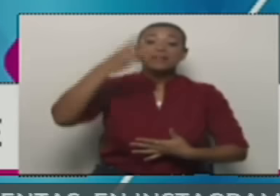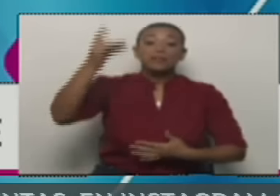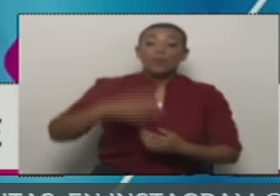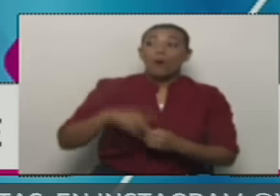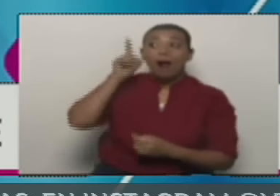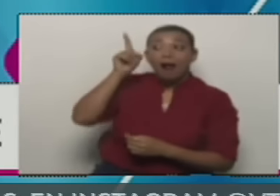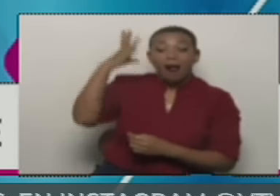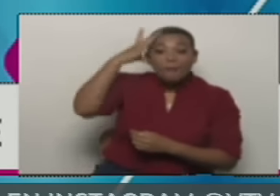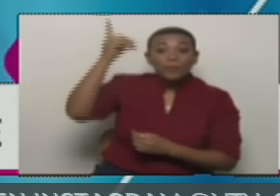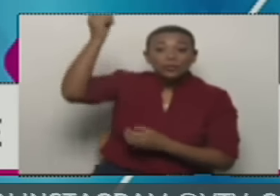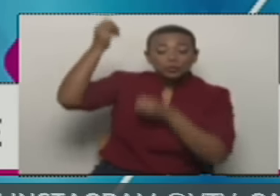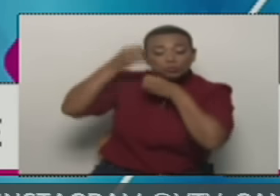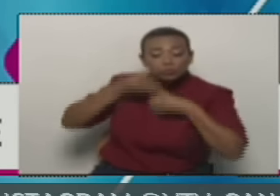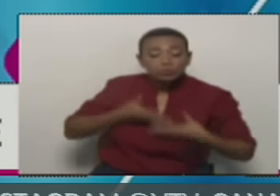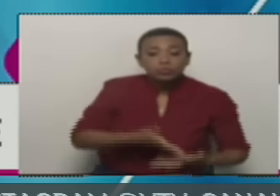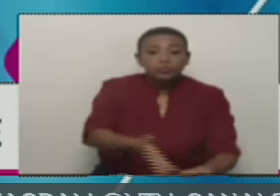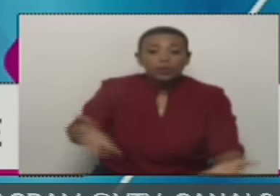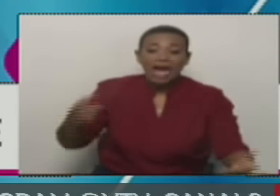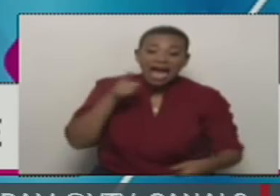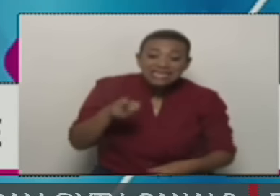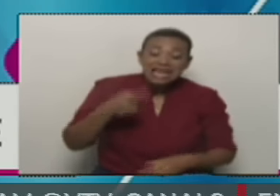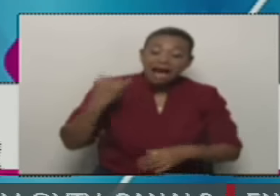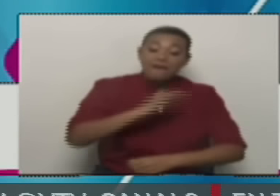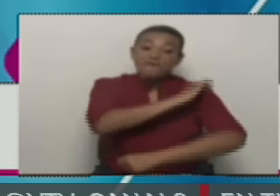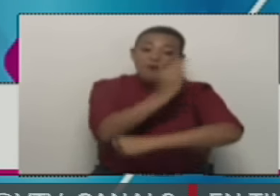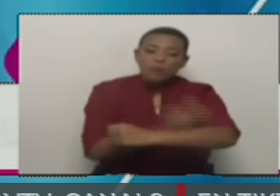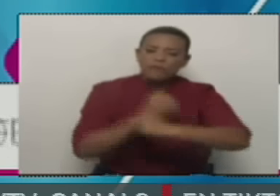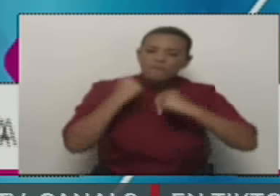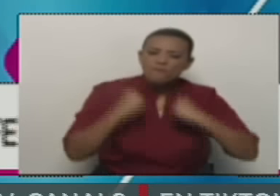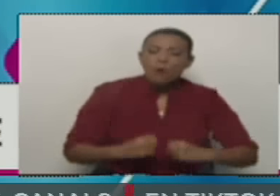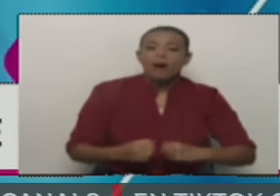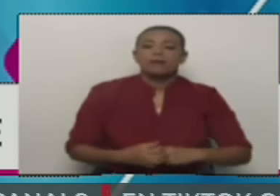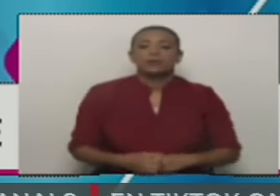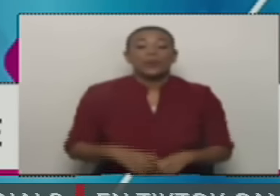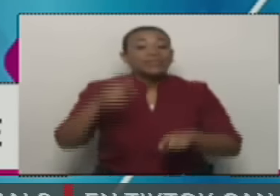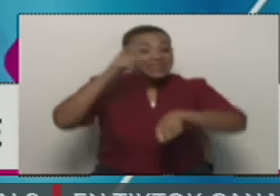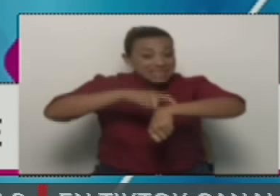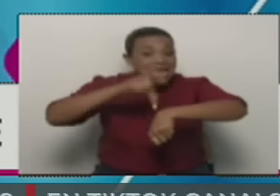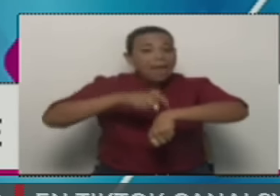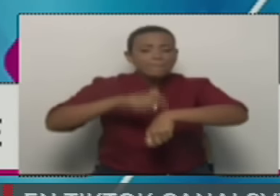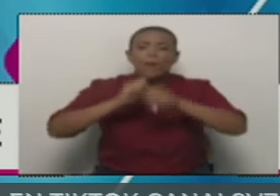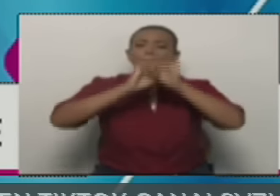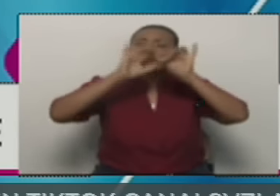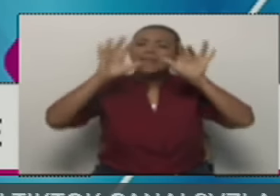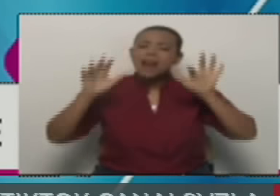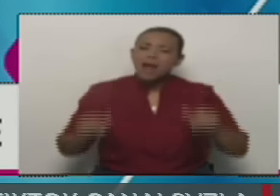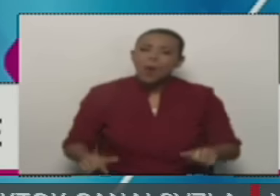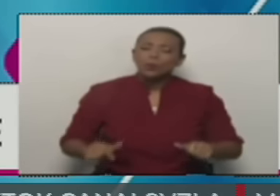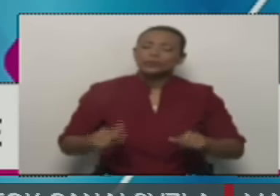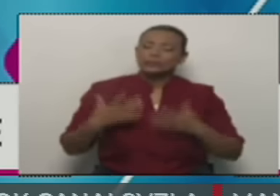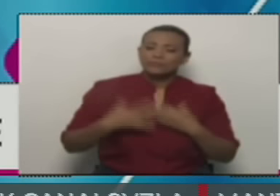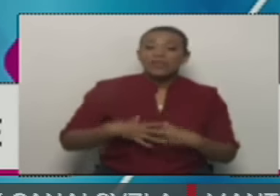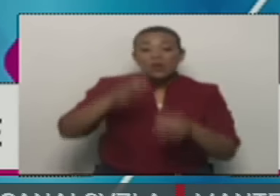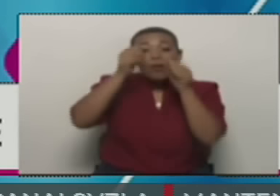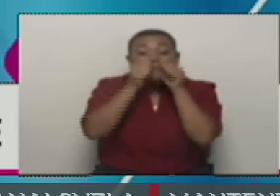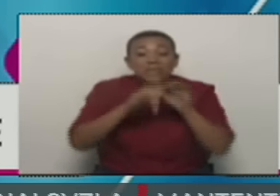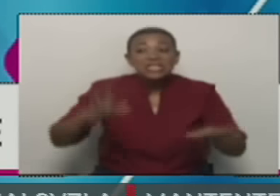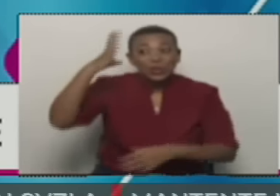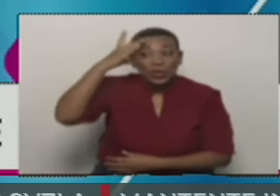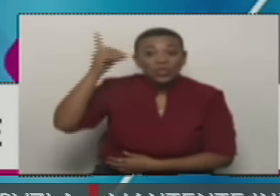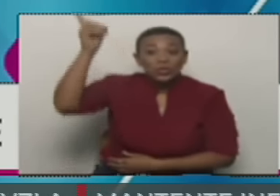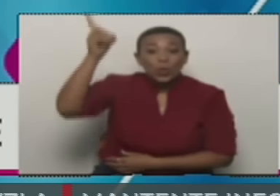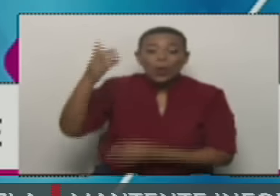el lenguaje de Dios es el lenguaje del amor. Tiempos milagrosos llegaron para Venezuela, y con las bendiciones de Dios y